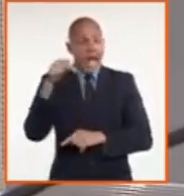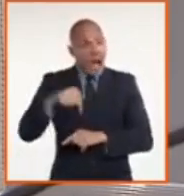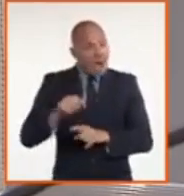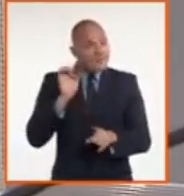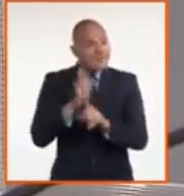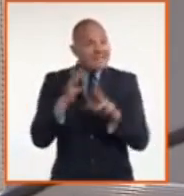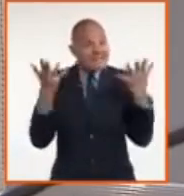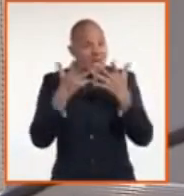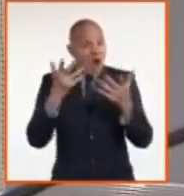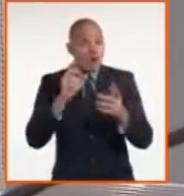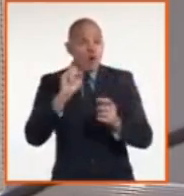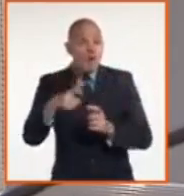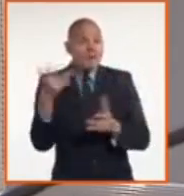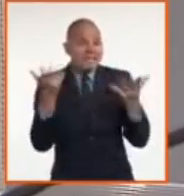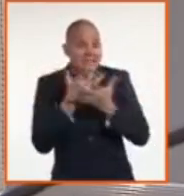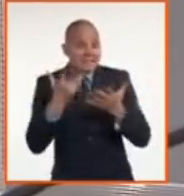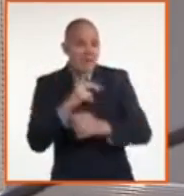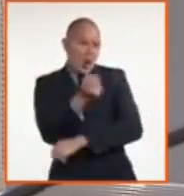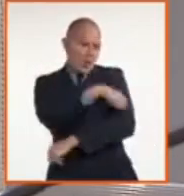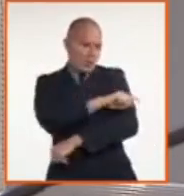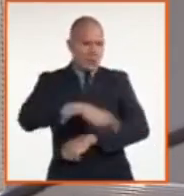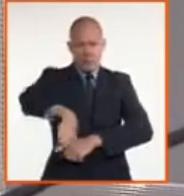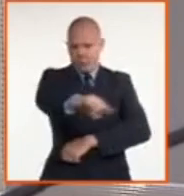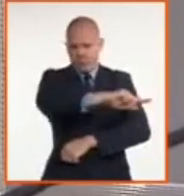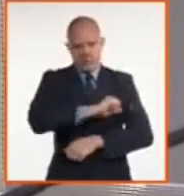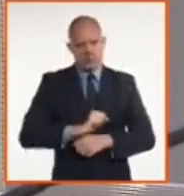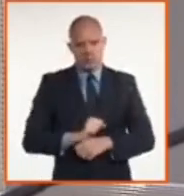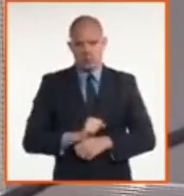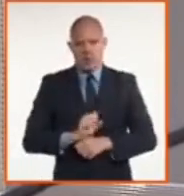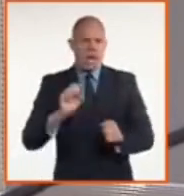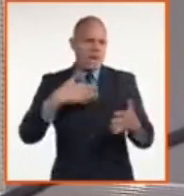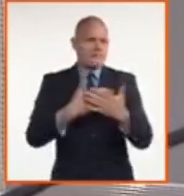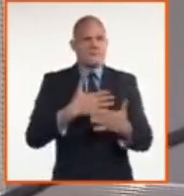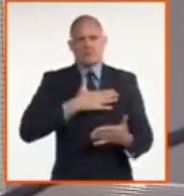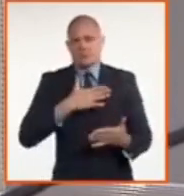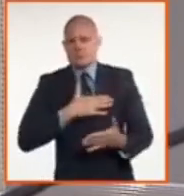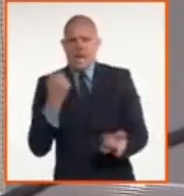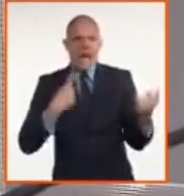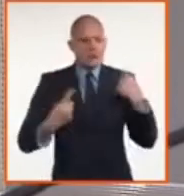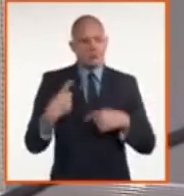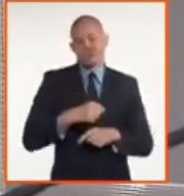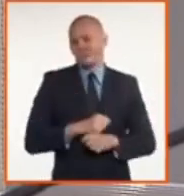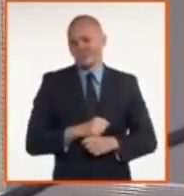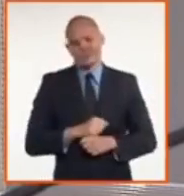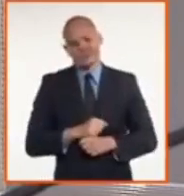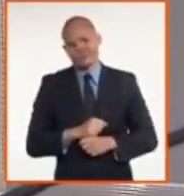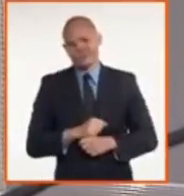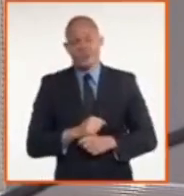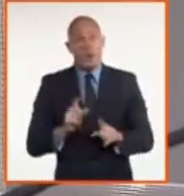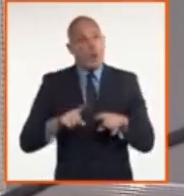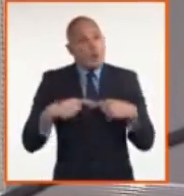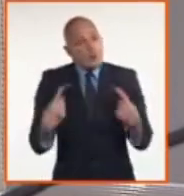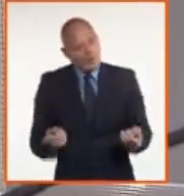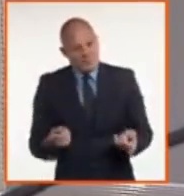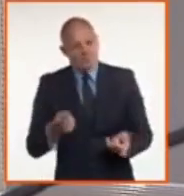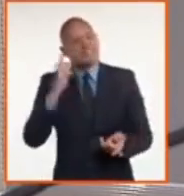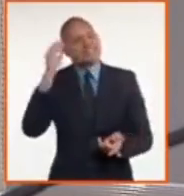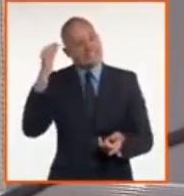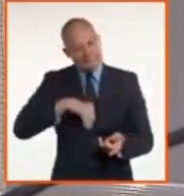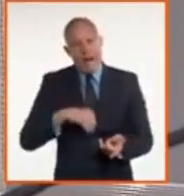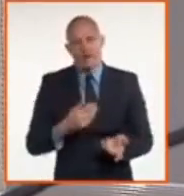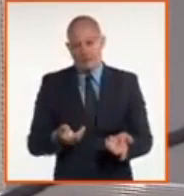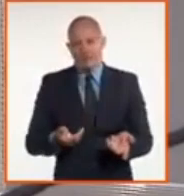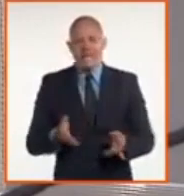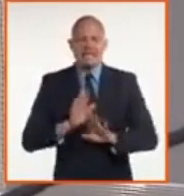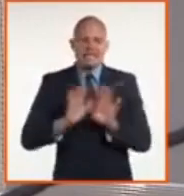las que tengan acceso a este mercado sabiendo también la demanda que tienen las personas naturales de hacer un mercado seguro como se explicó